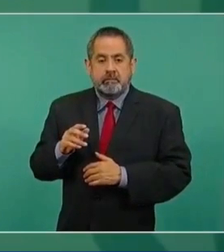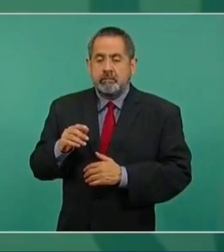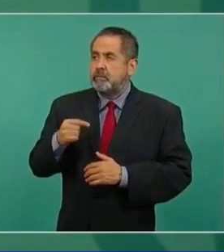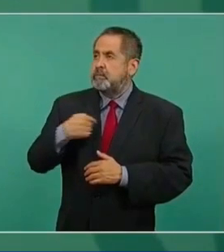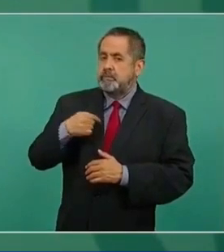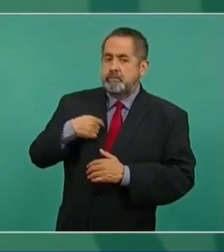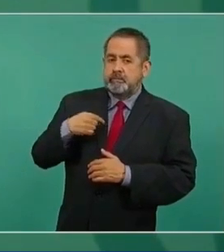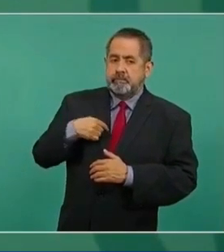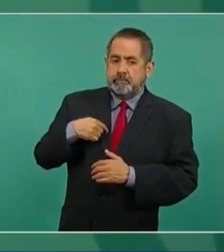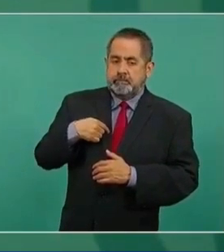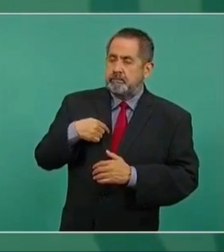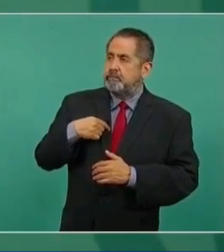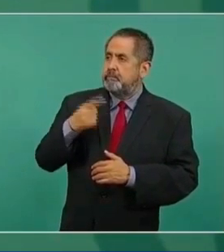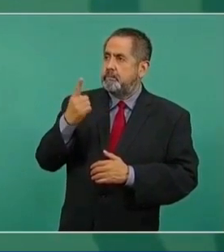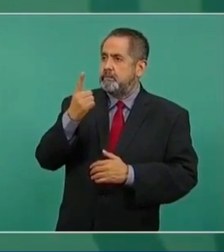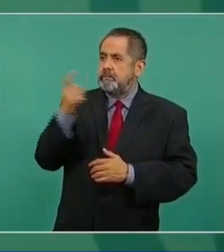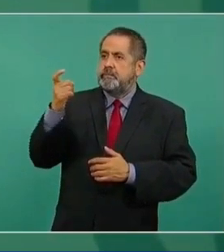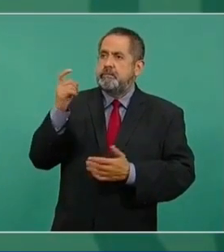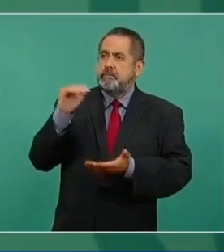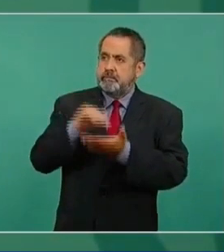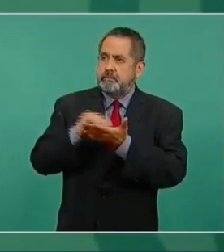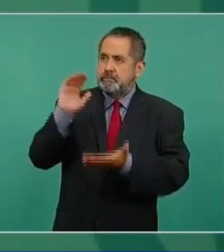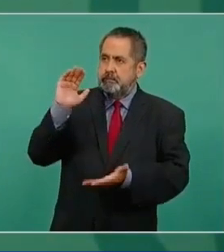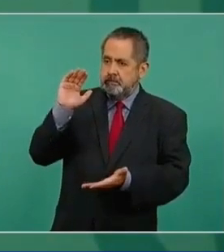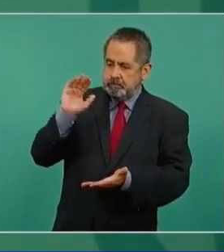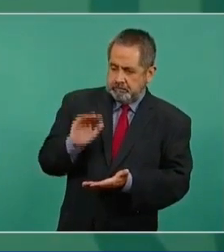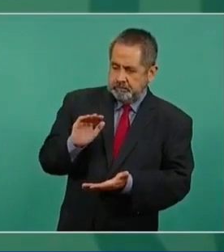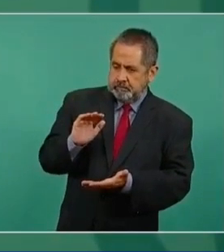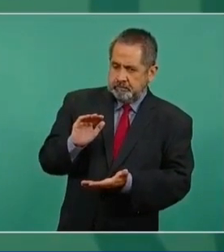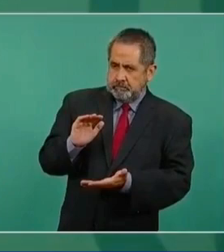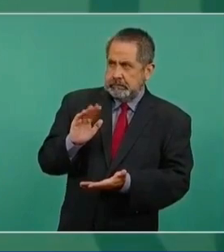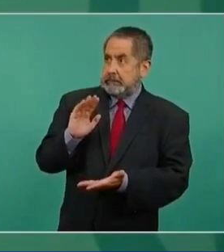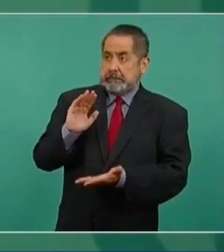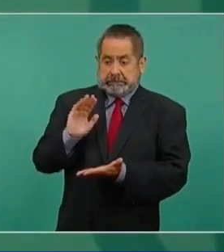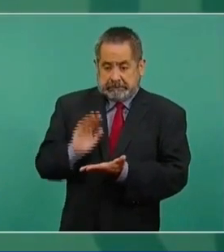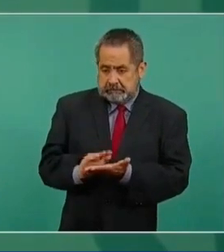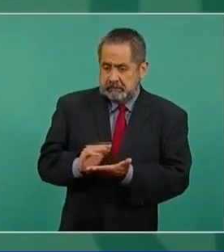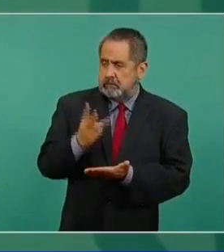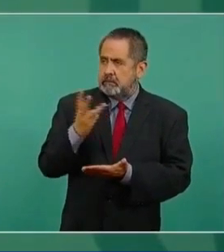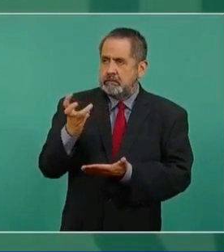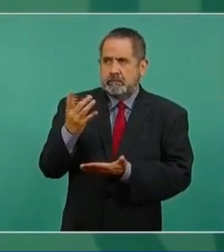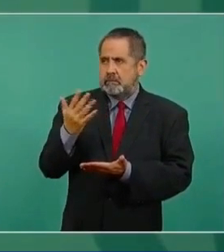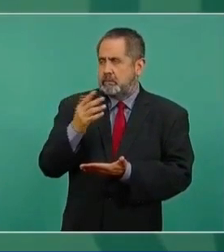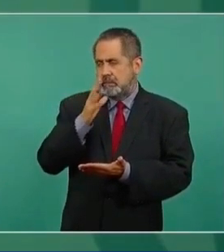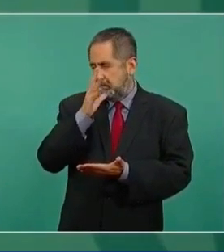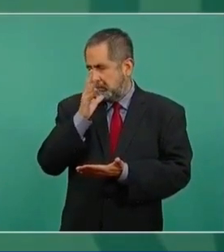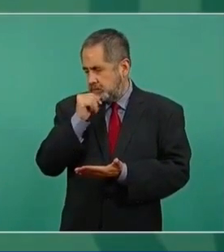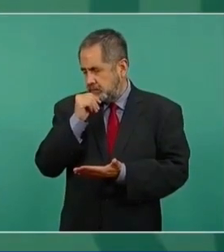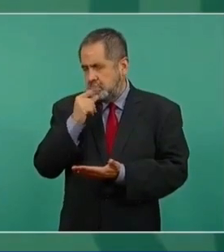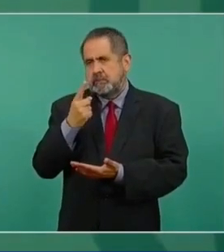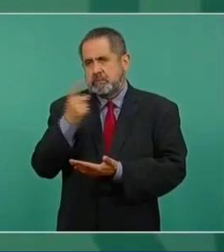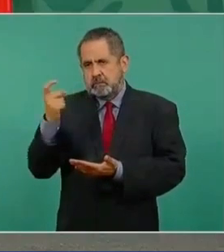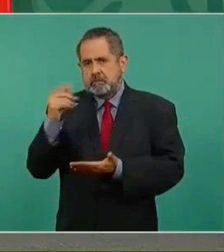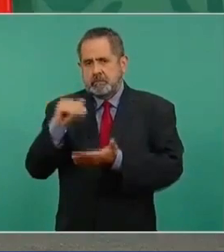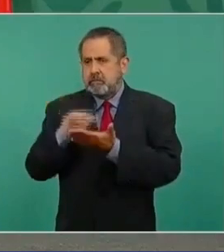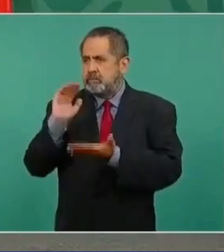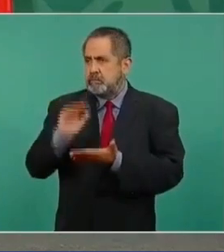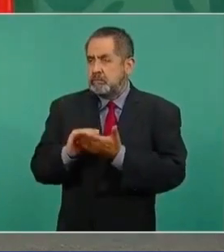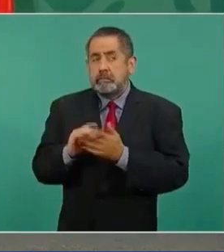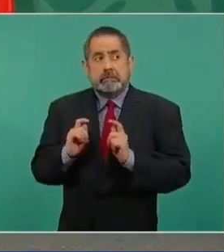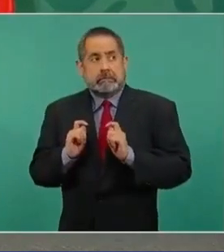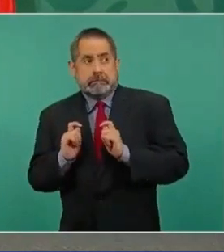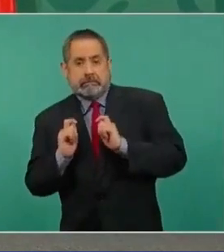íbamos a aportar 100,000 barriles, se iba a reducir nuestra producción en 100,000 barriles, y ellos,